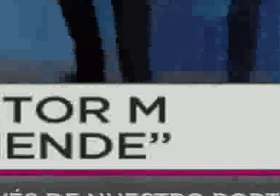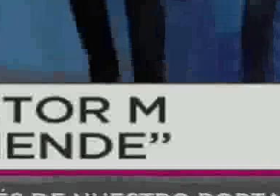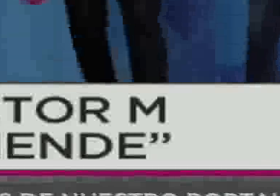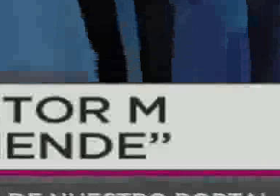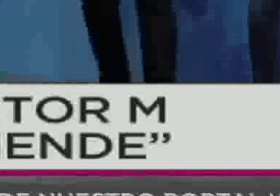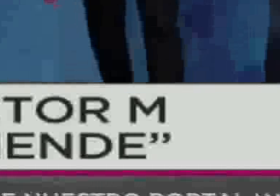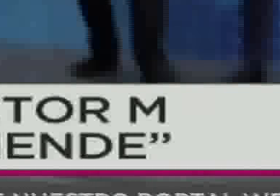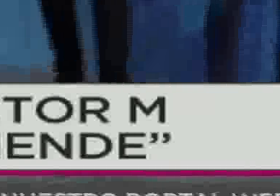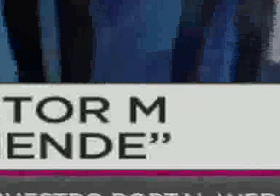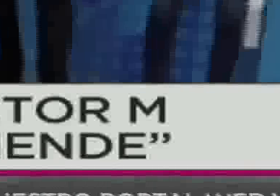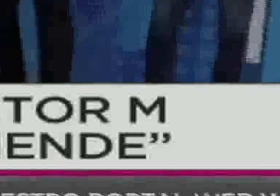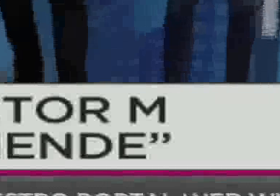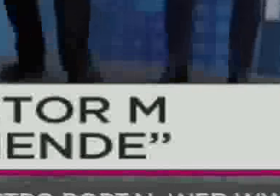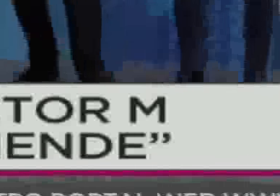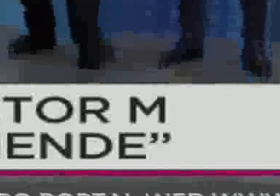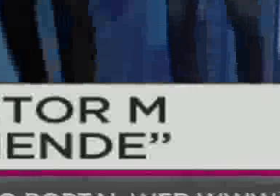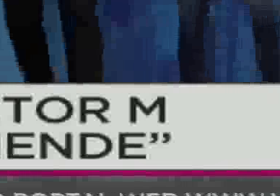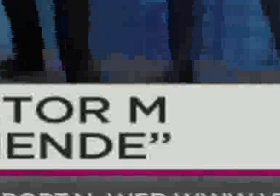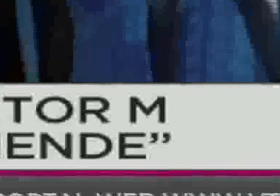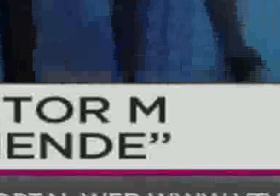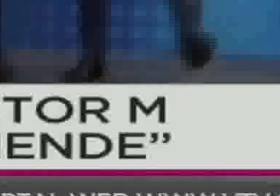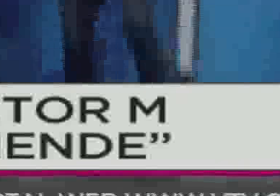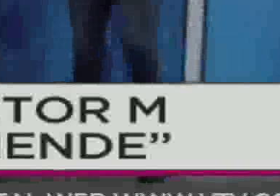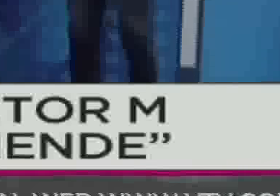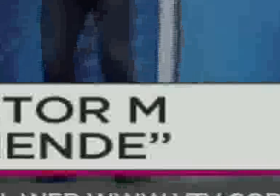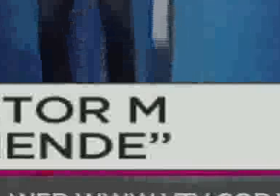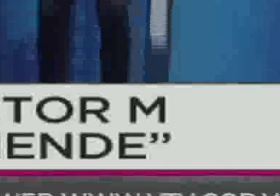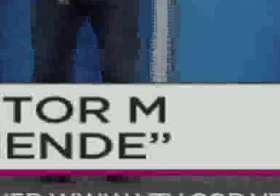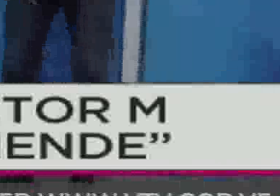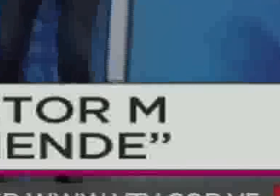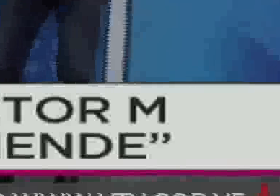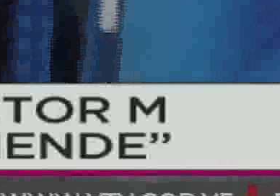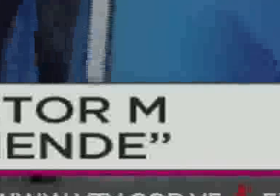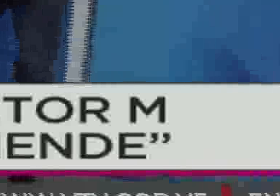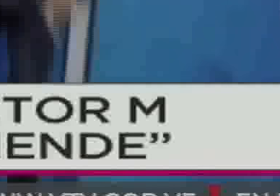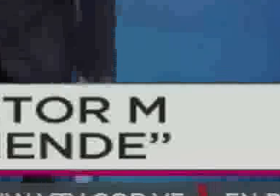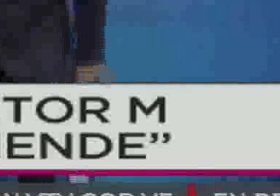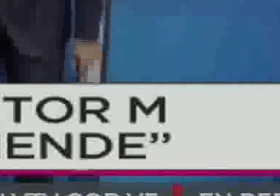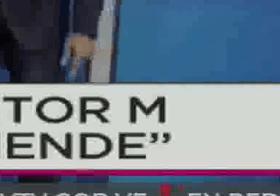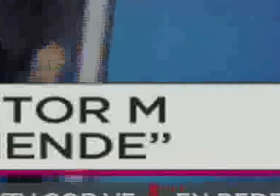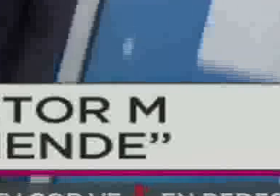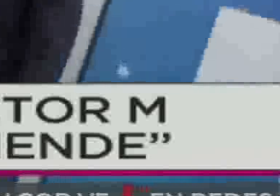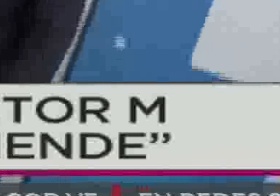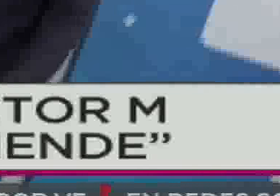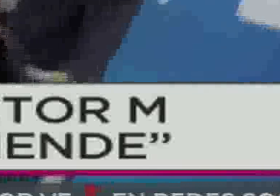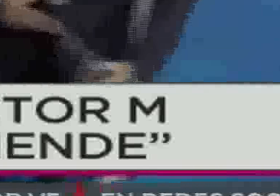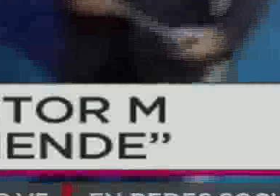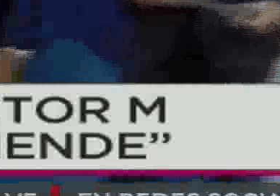gente no se vende, si nos ataca Venezuela se defiende.